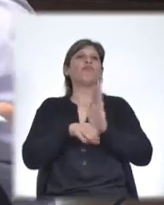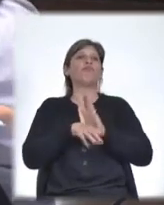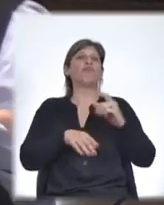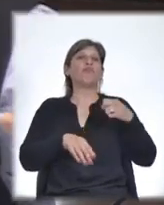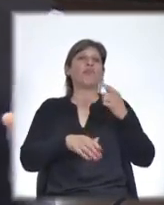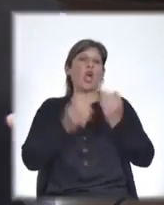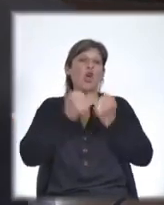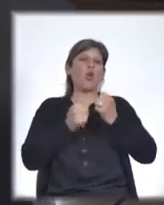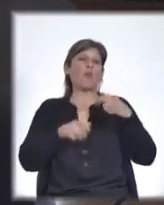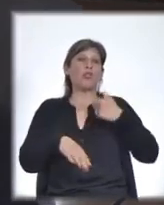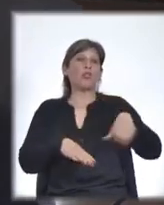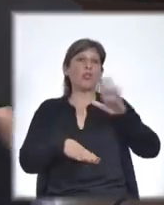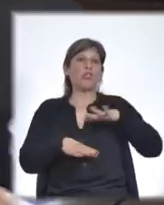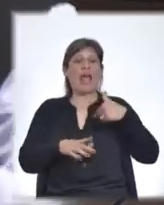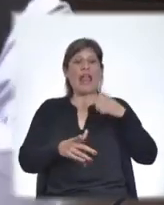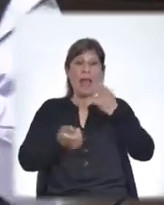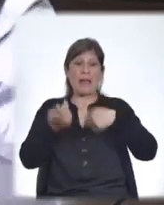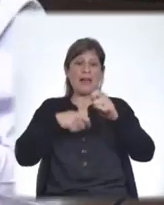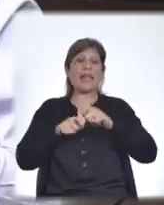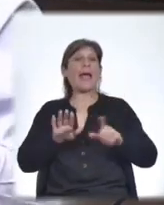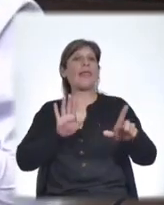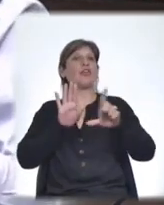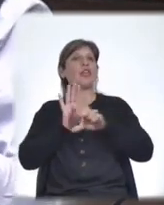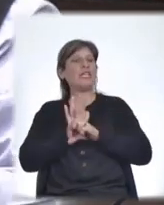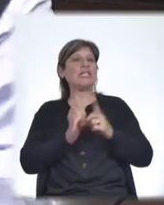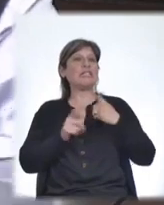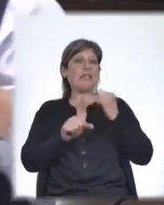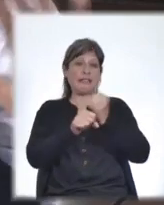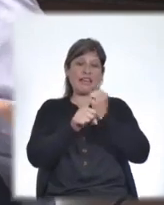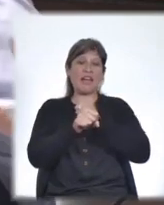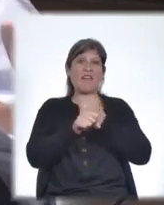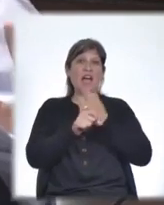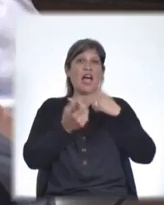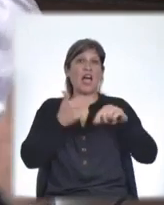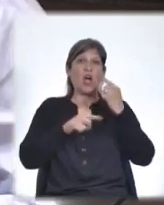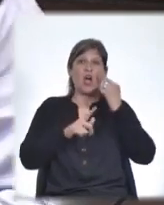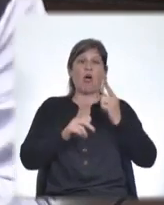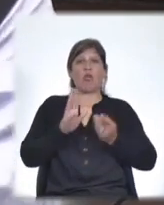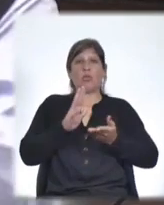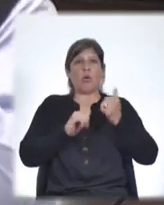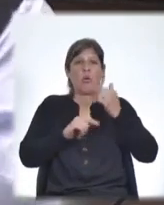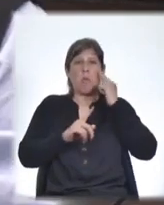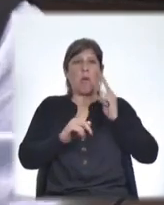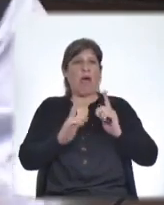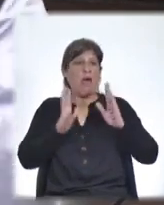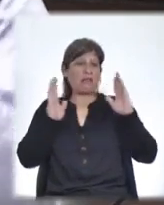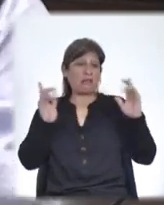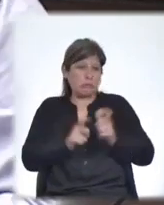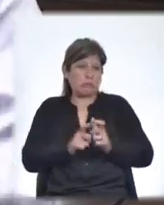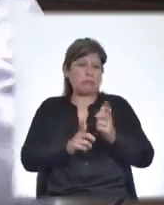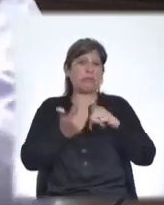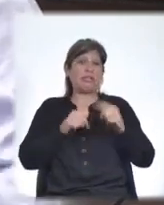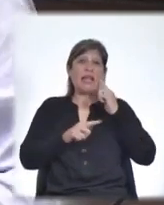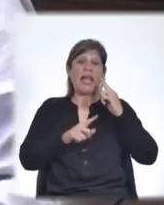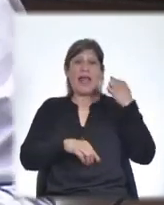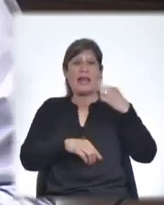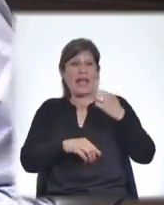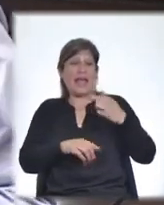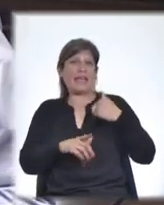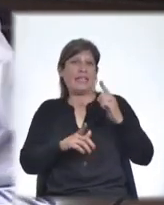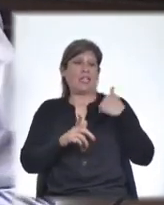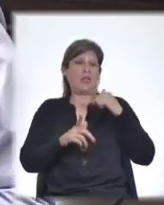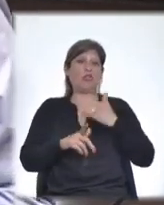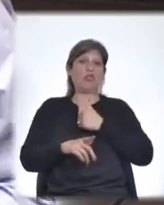mercado y sus leyes, operando en el marco lo más desregulado posible, con una visión reduccionista y negativa del papel del